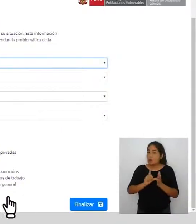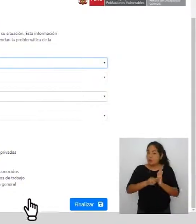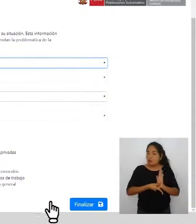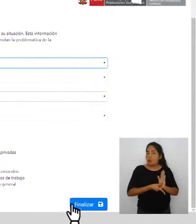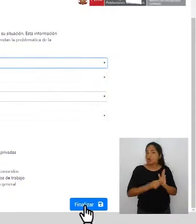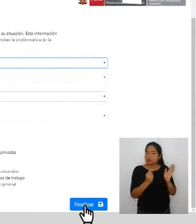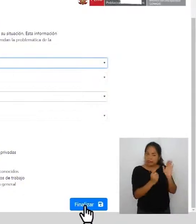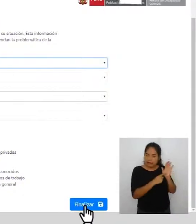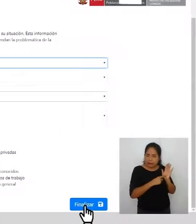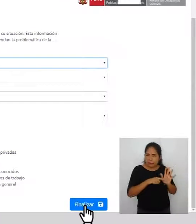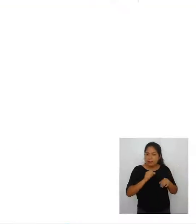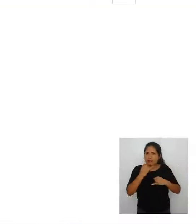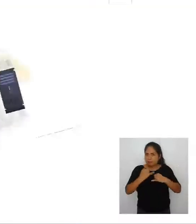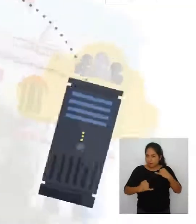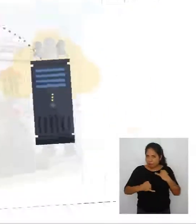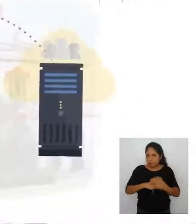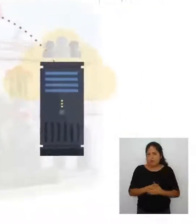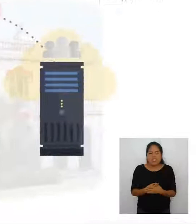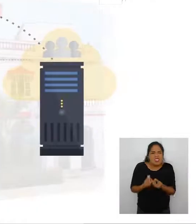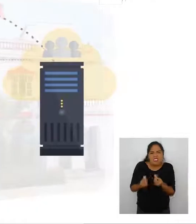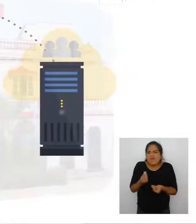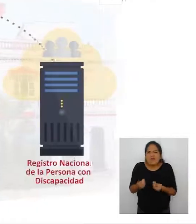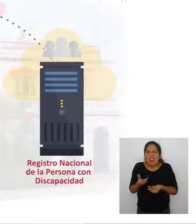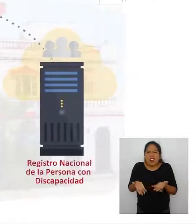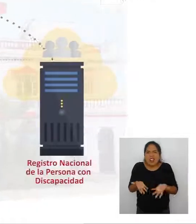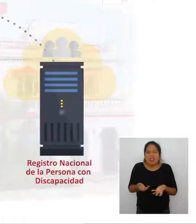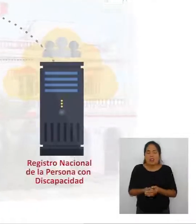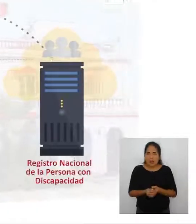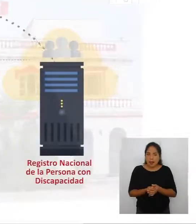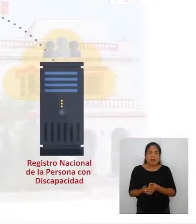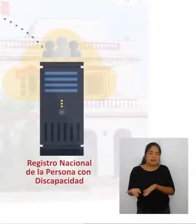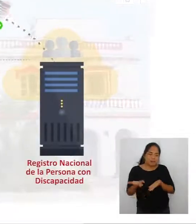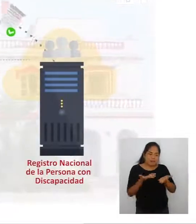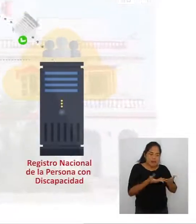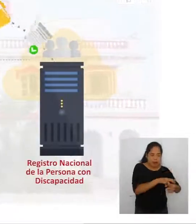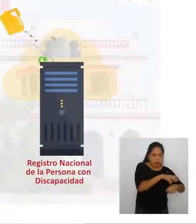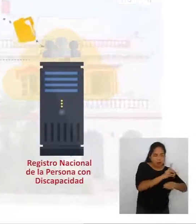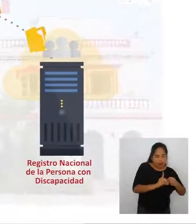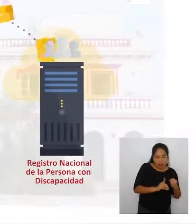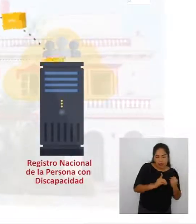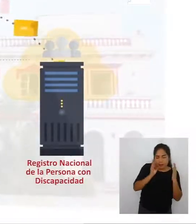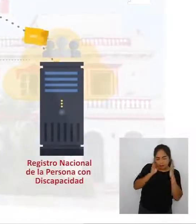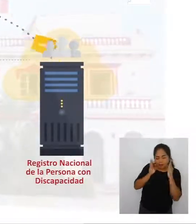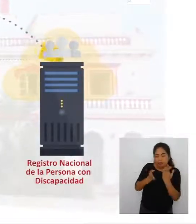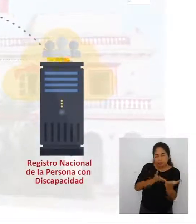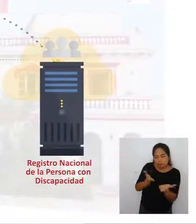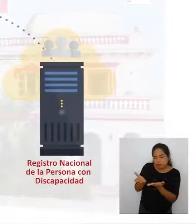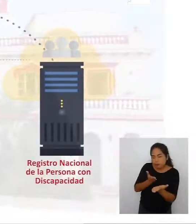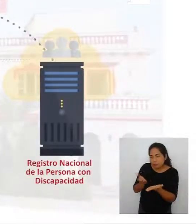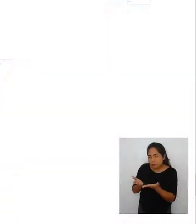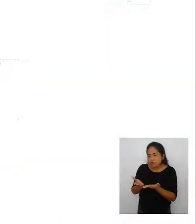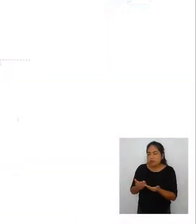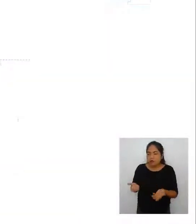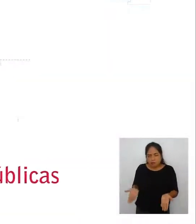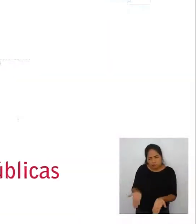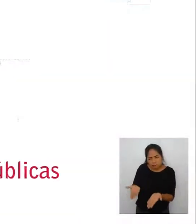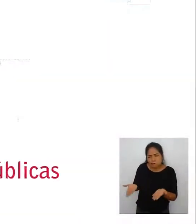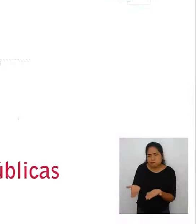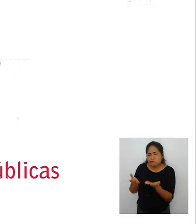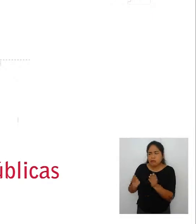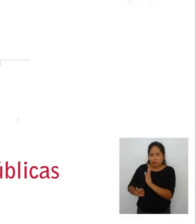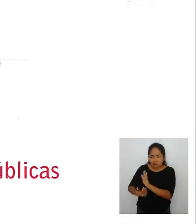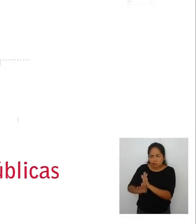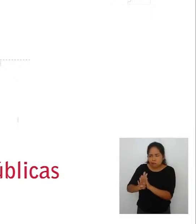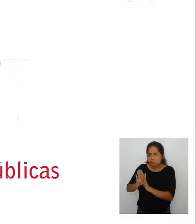en Finalizar. Este proceso de actualización nos permitirá mejorar nuestros servicios institucionales, impulsar